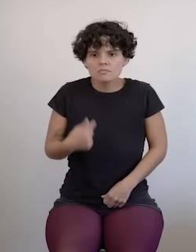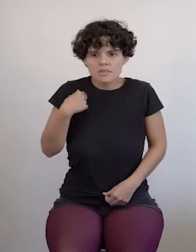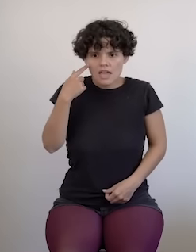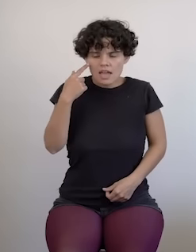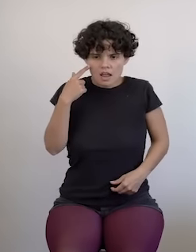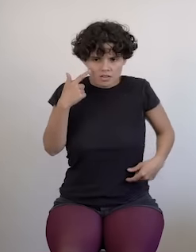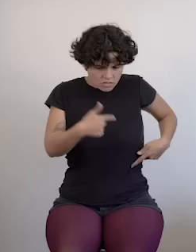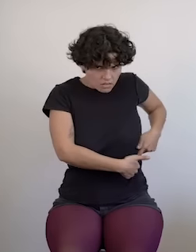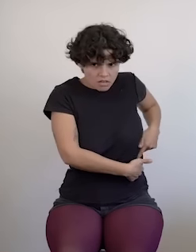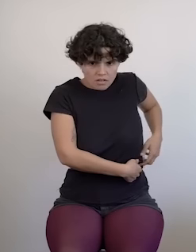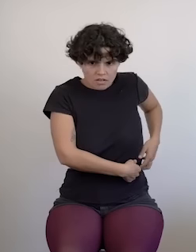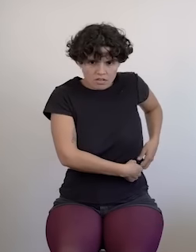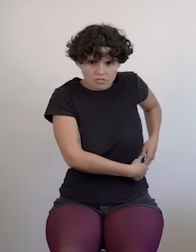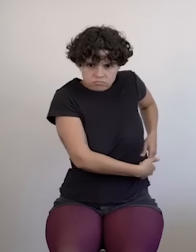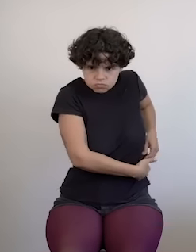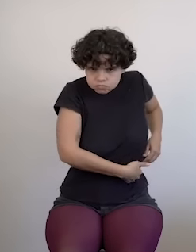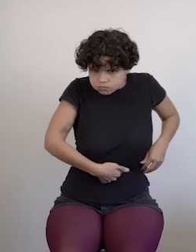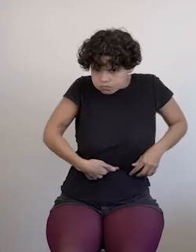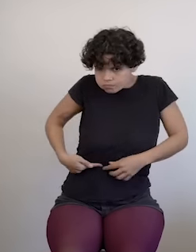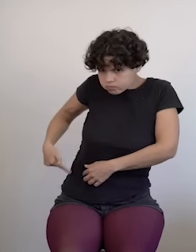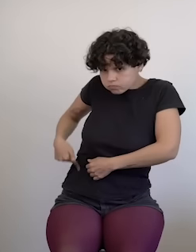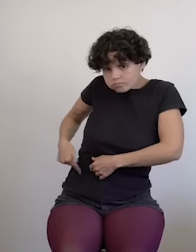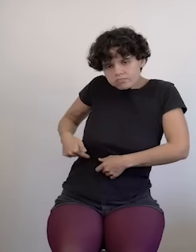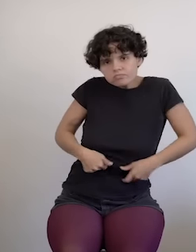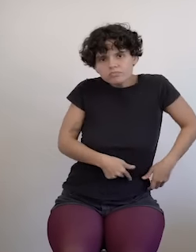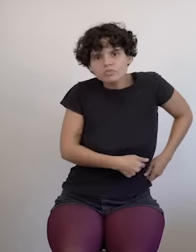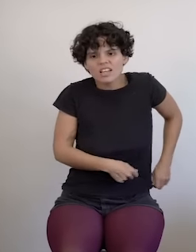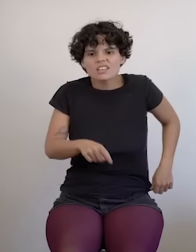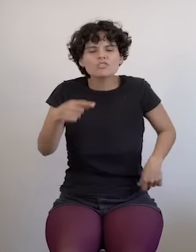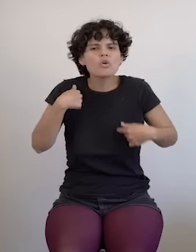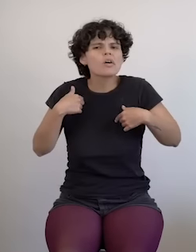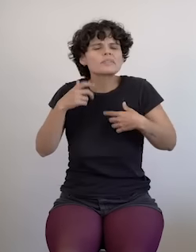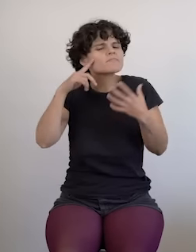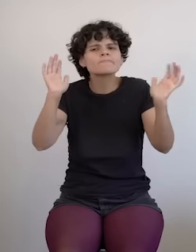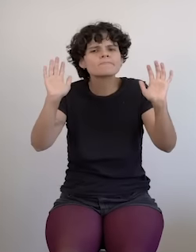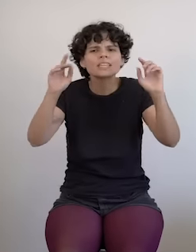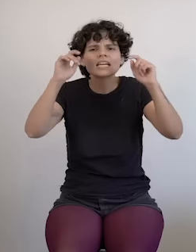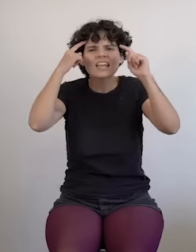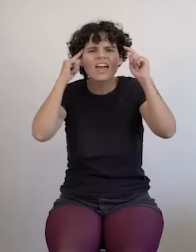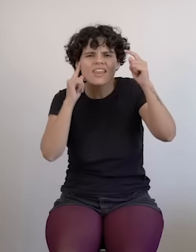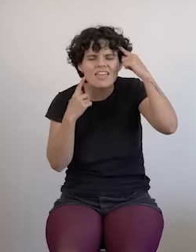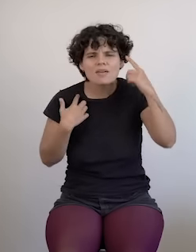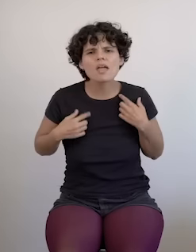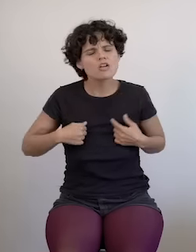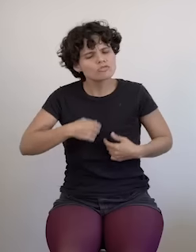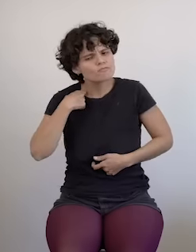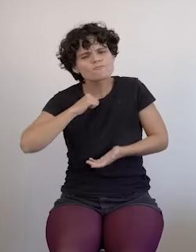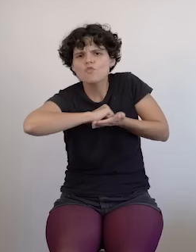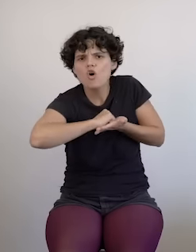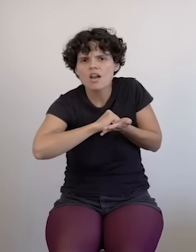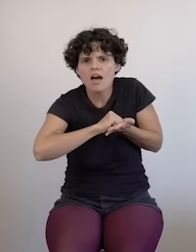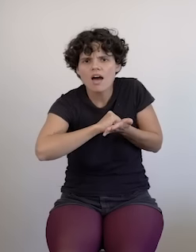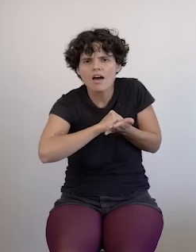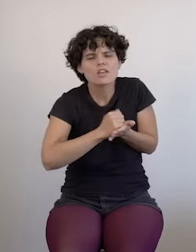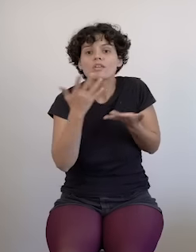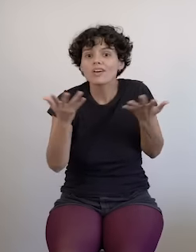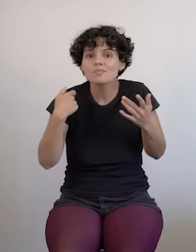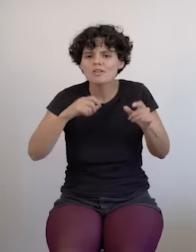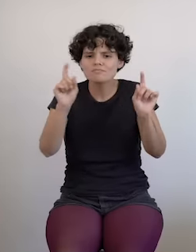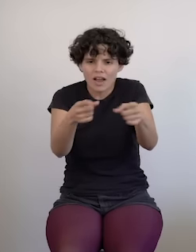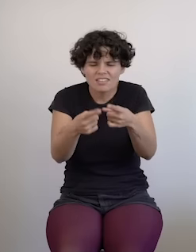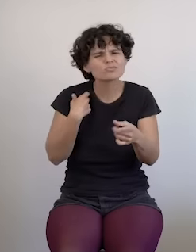cachai. El taco empieza ahí, mira. Empieza ahí, termina acá, mira. Esta guay borra las cicatrices, todo esto, cachai. Aquí hay un